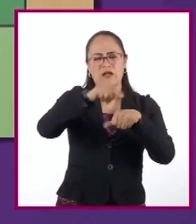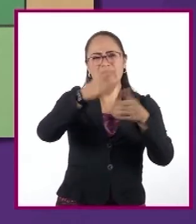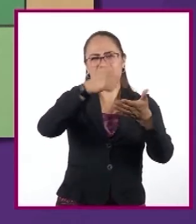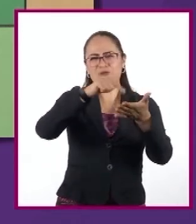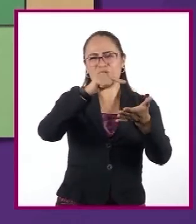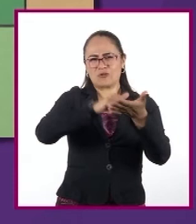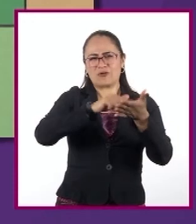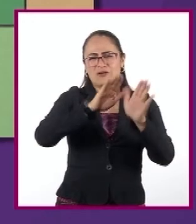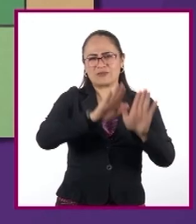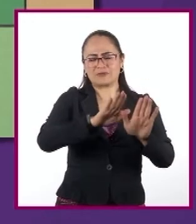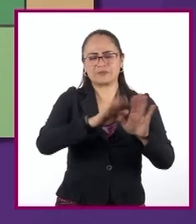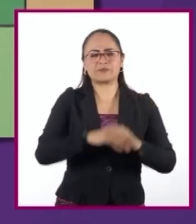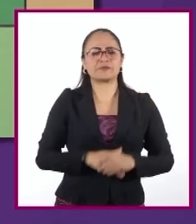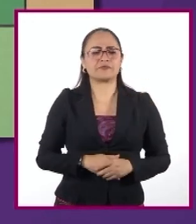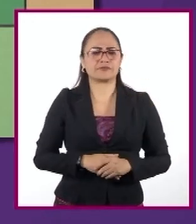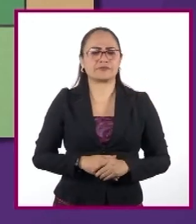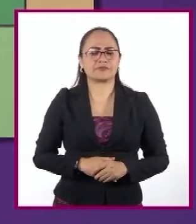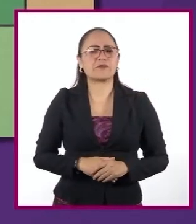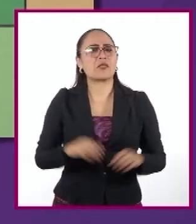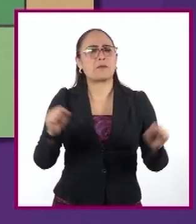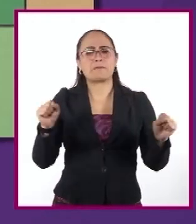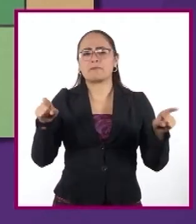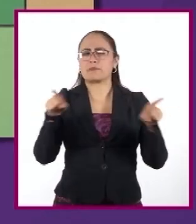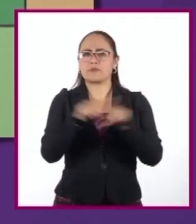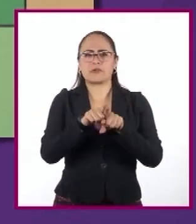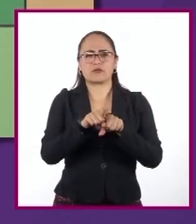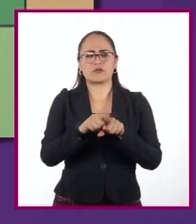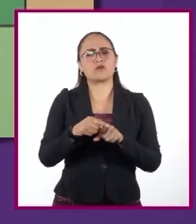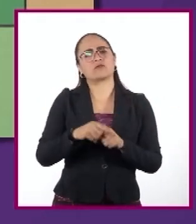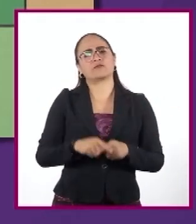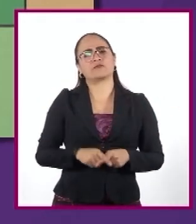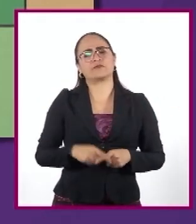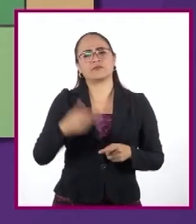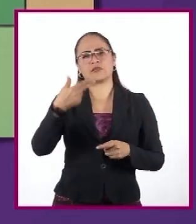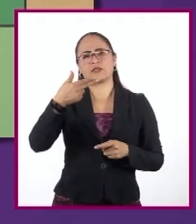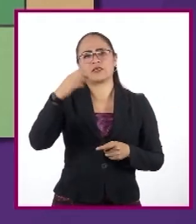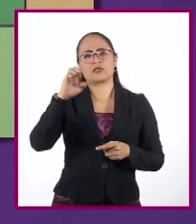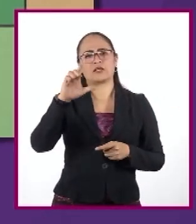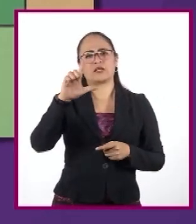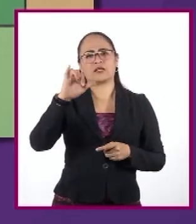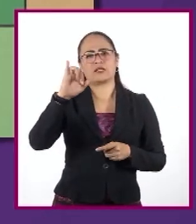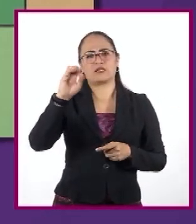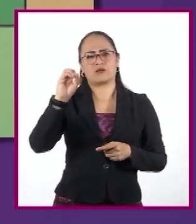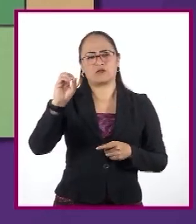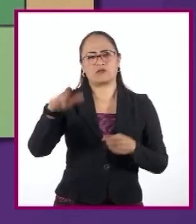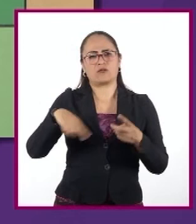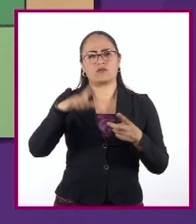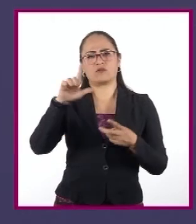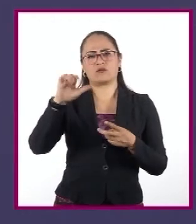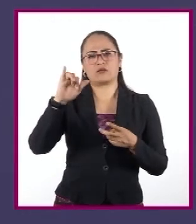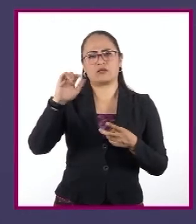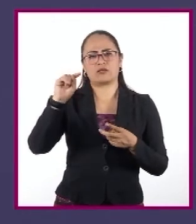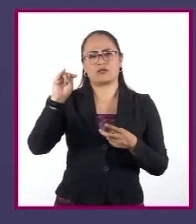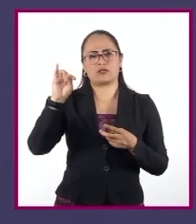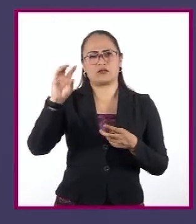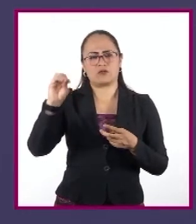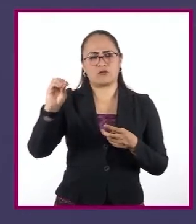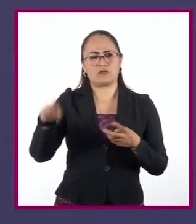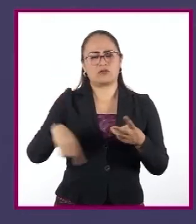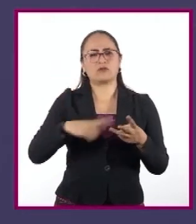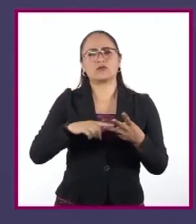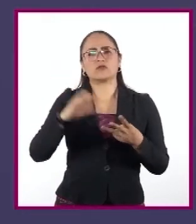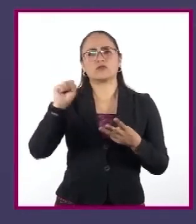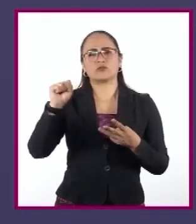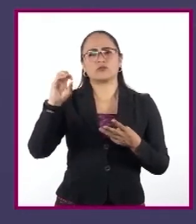corresponde. Haremos lo mismo para los elementos helio, litio y sodio. Para el caso del